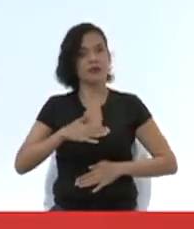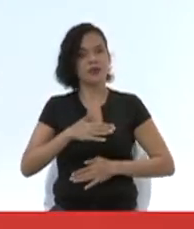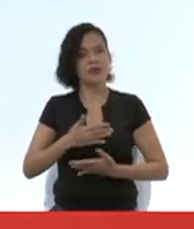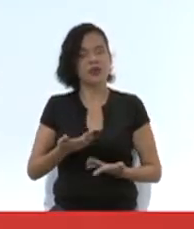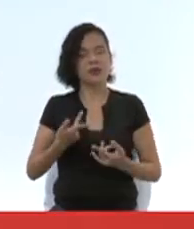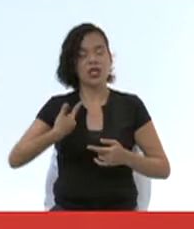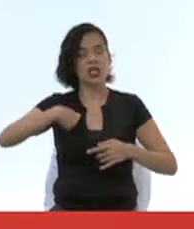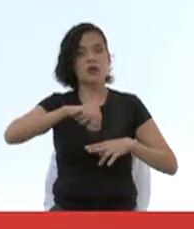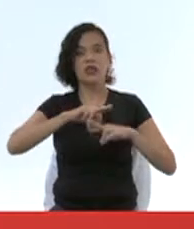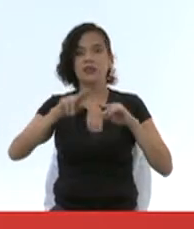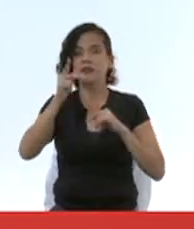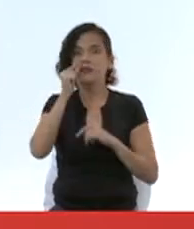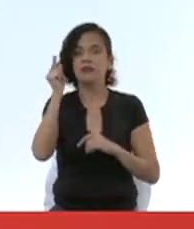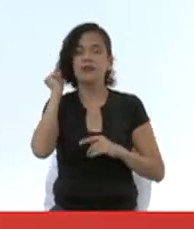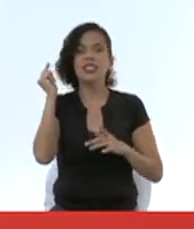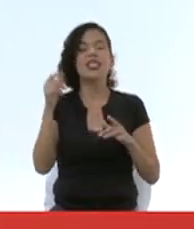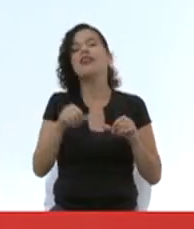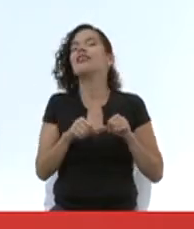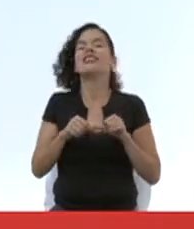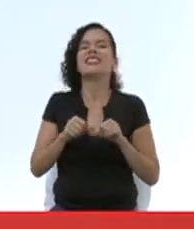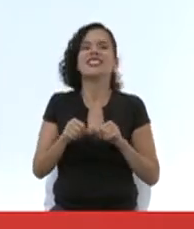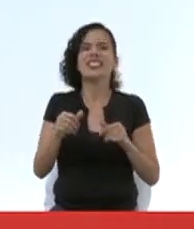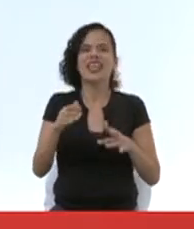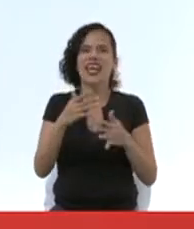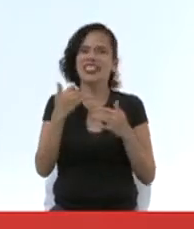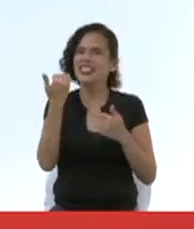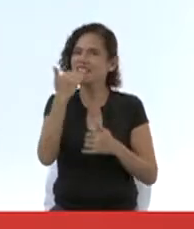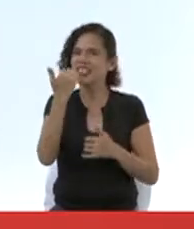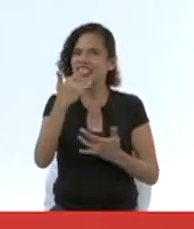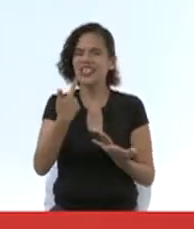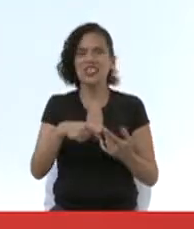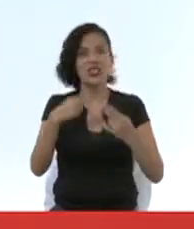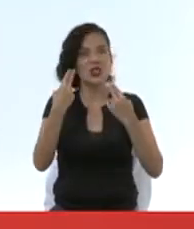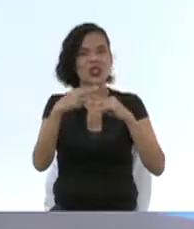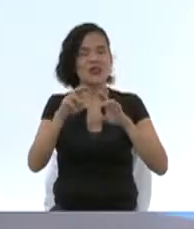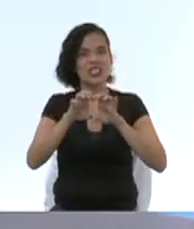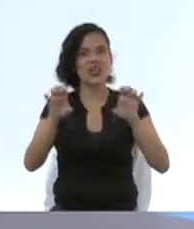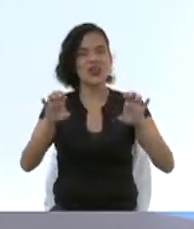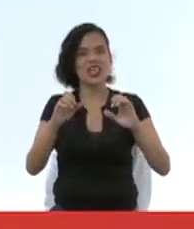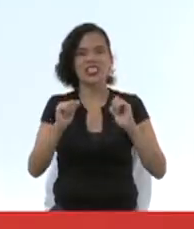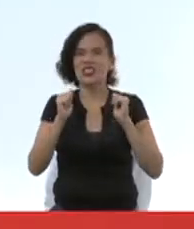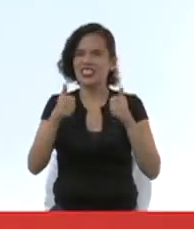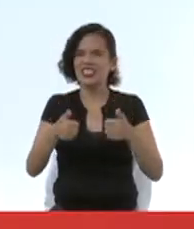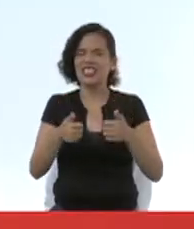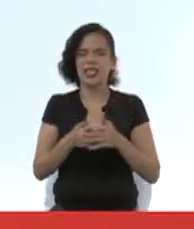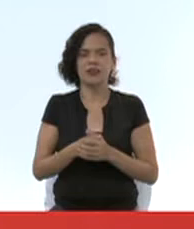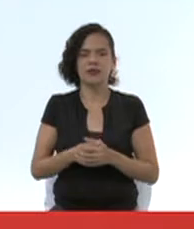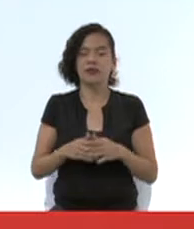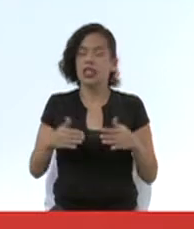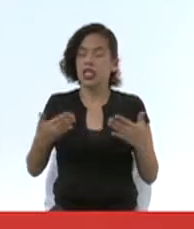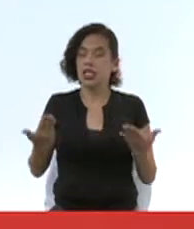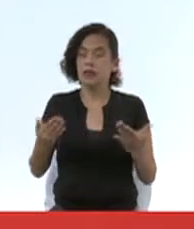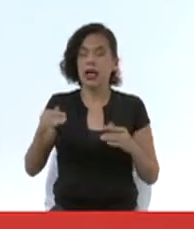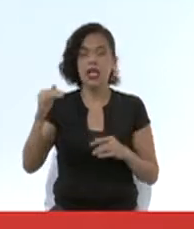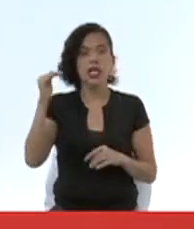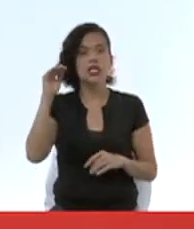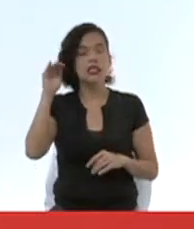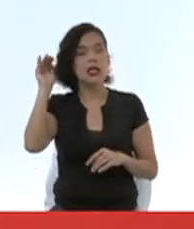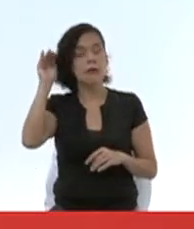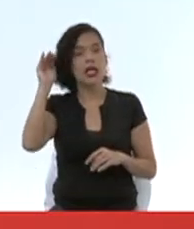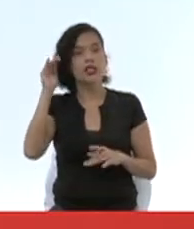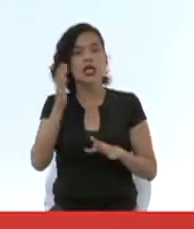que nuestras niñas y niñas sigan divirtiéndose en nuestro nivel de educación inicial. ¿Qué te parece, maestra Yelisa,